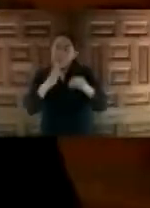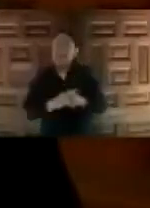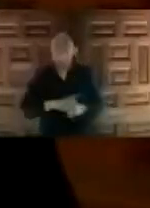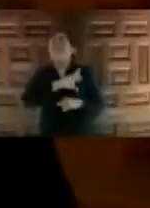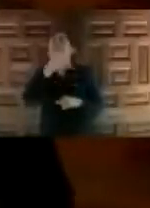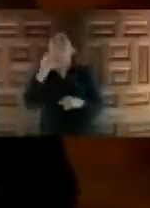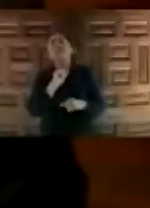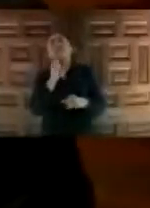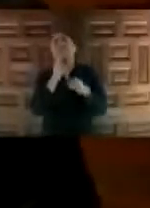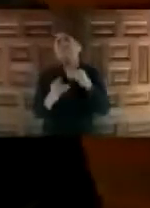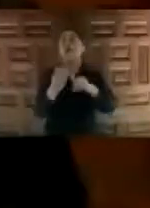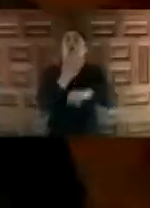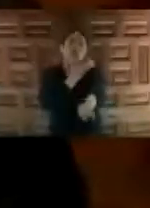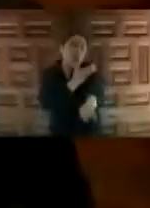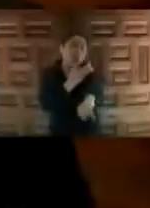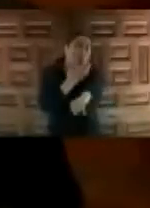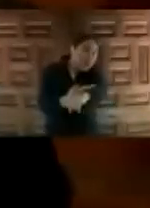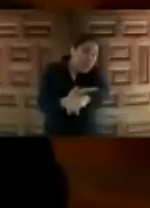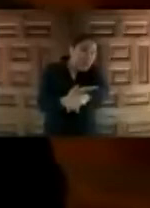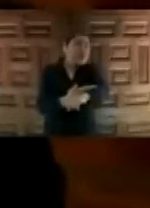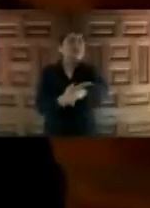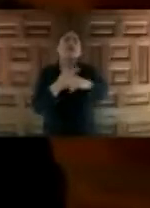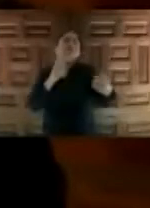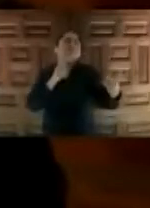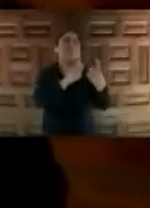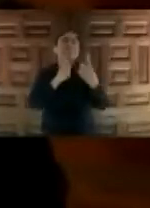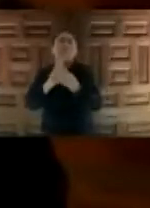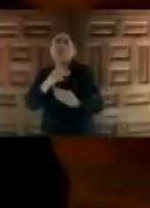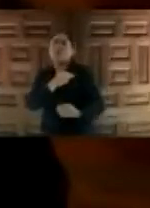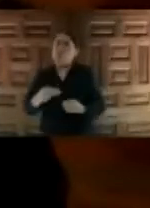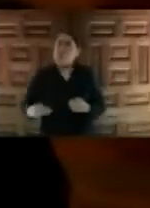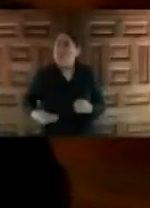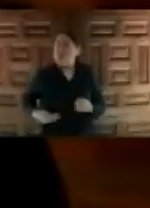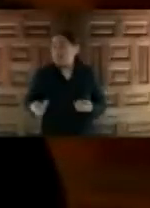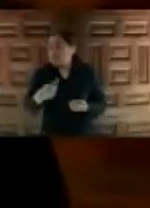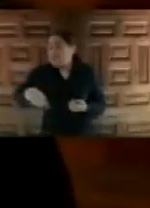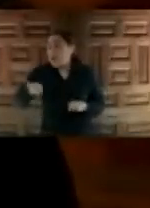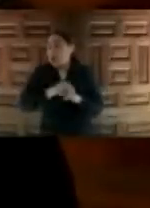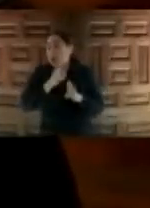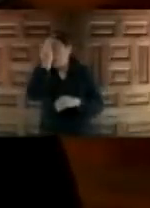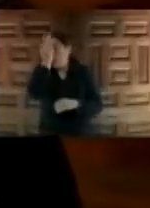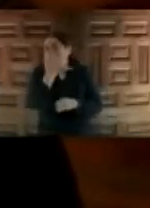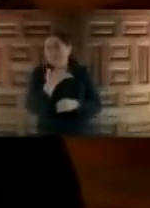la coordinación con municipios. Creo que se nos ha olvidado esa parte.